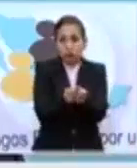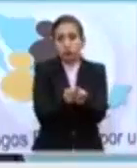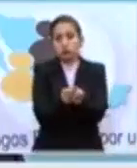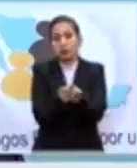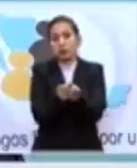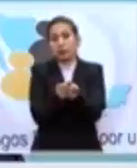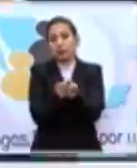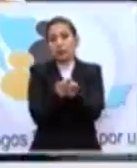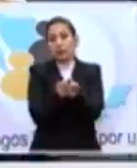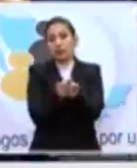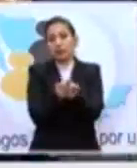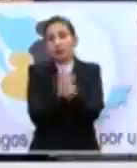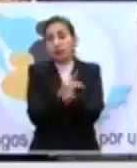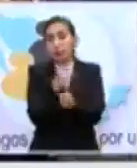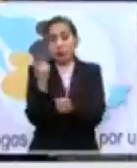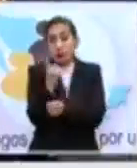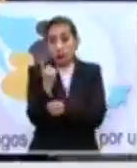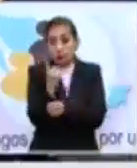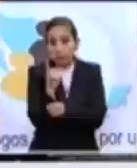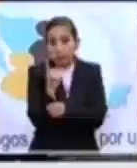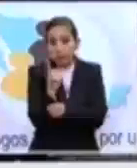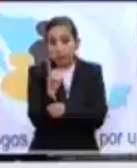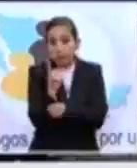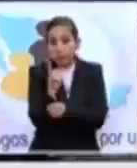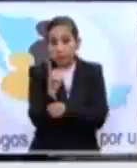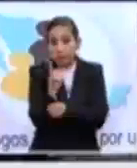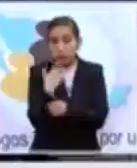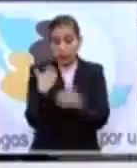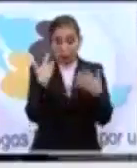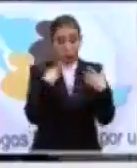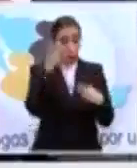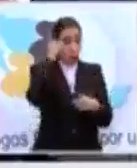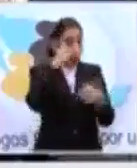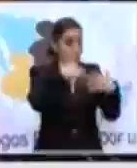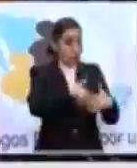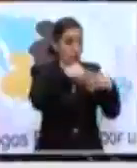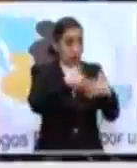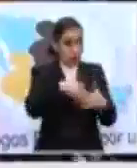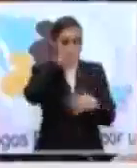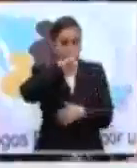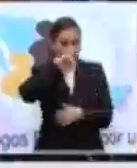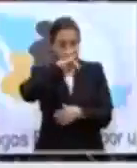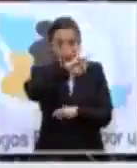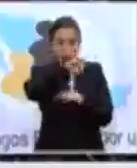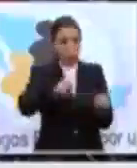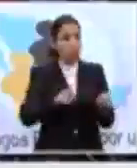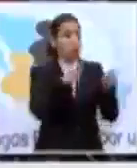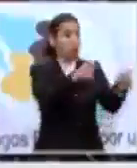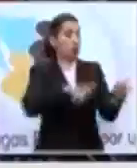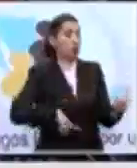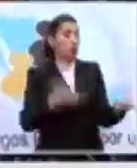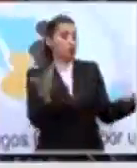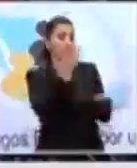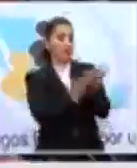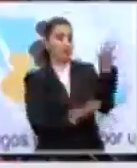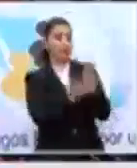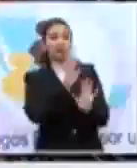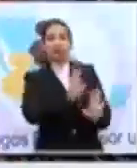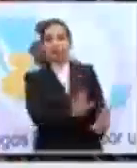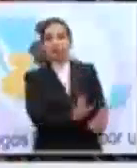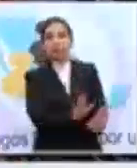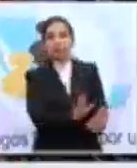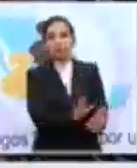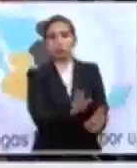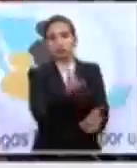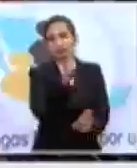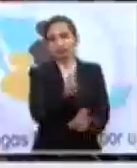B. Porque los empresarios, los empleadores, todo le dejan al gobierno.